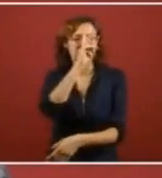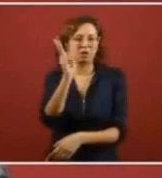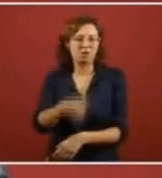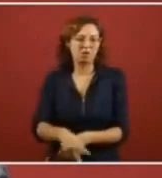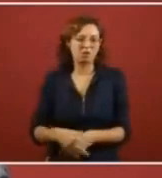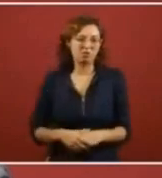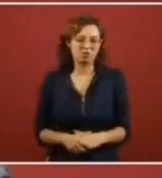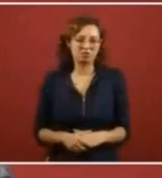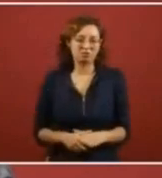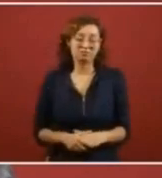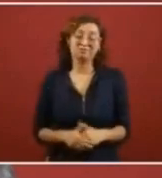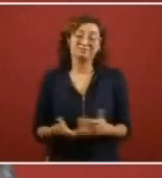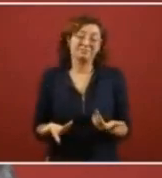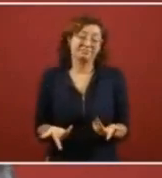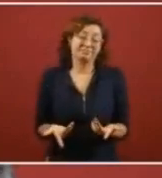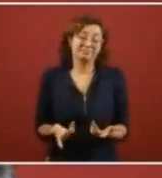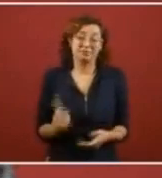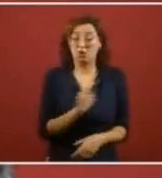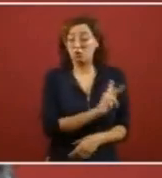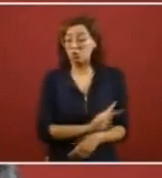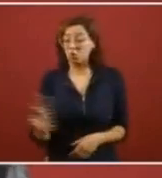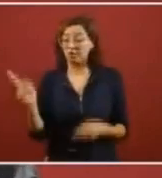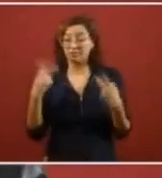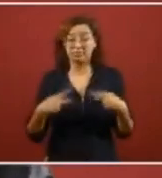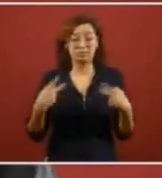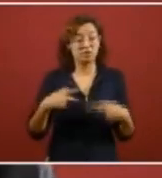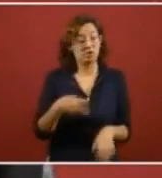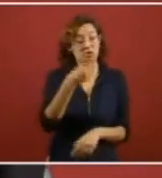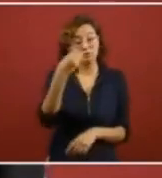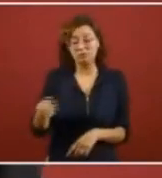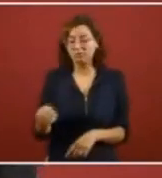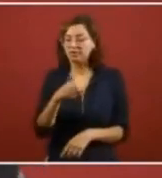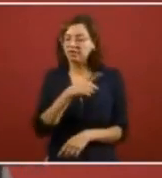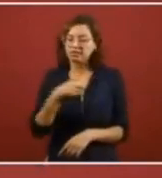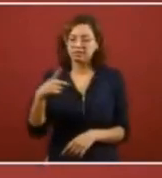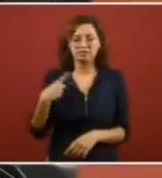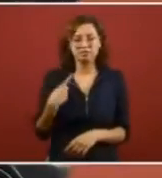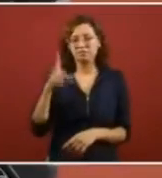todos a que haya un programa de orientación